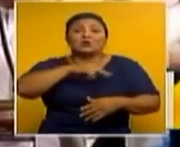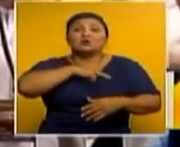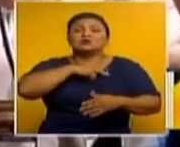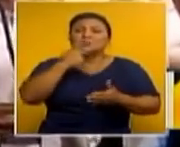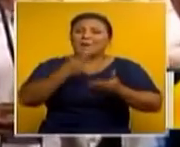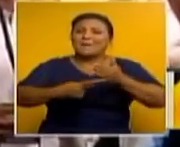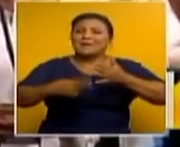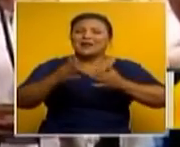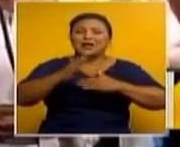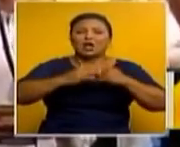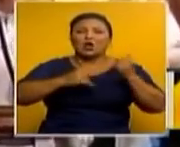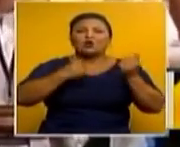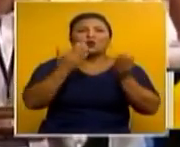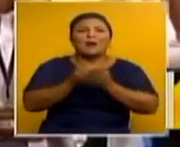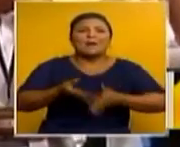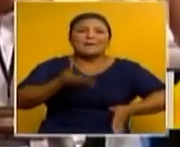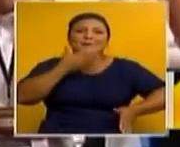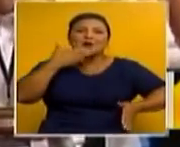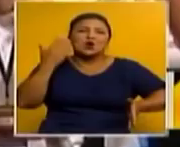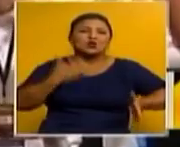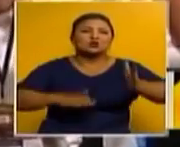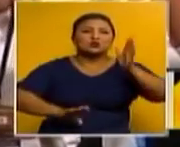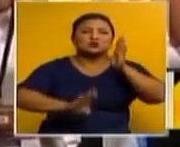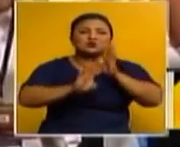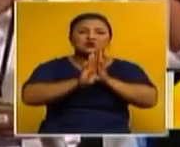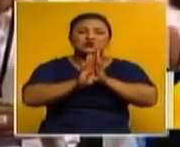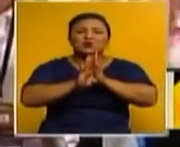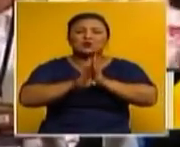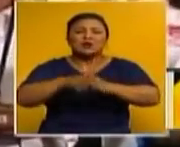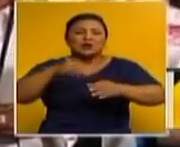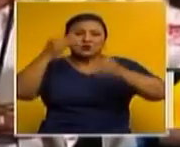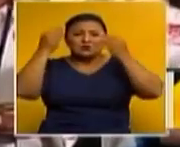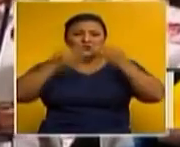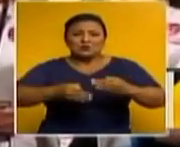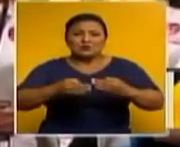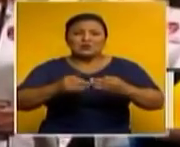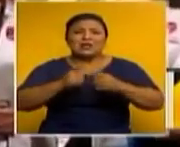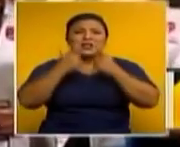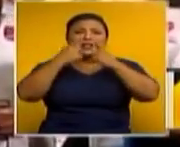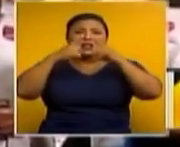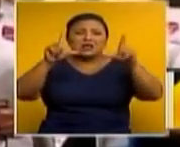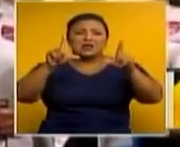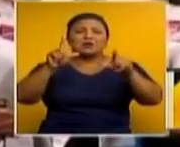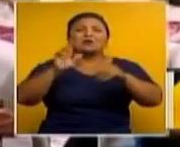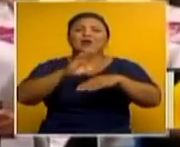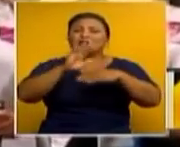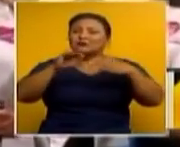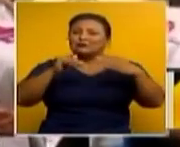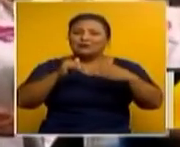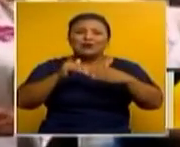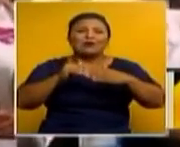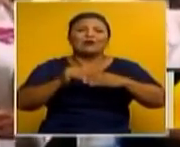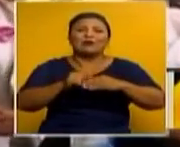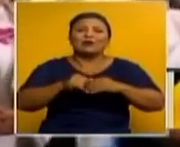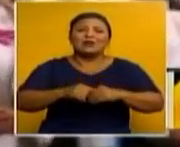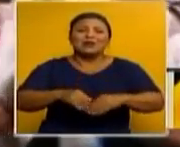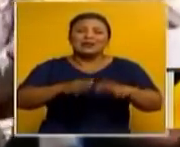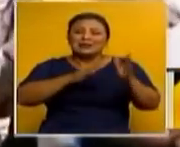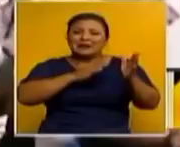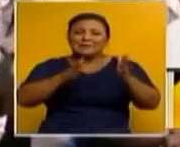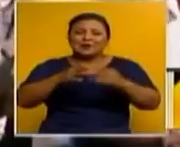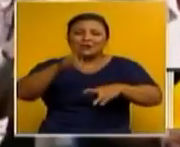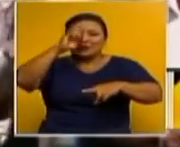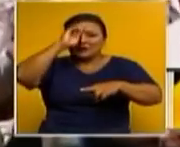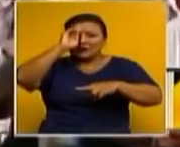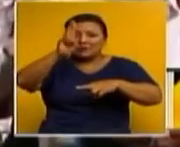para construirla próspera, justa, libre, democrática, de pleno